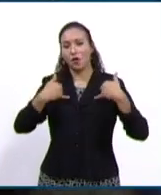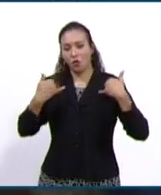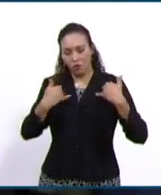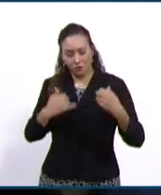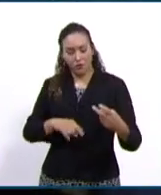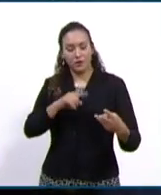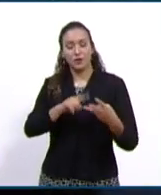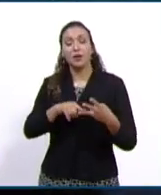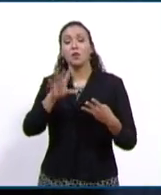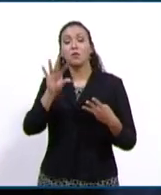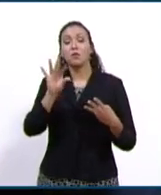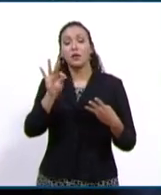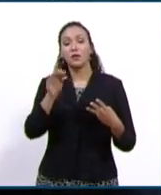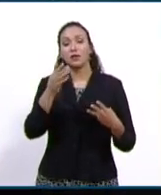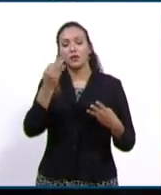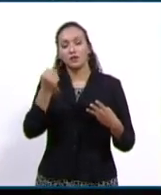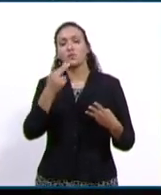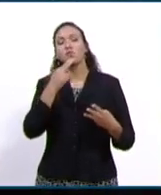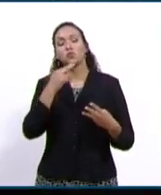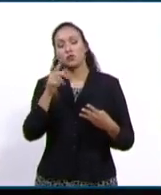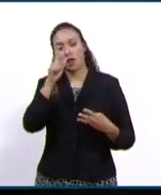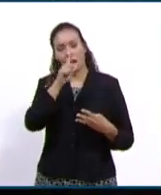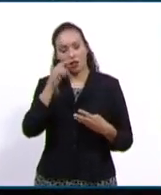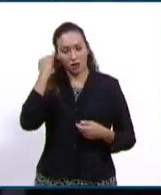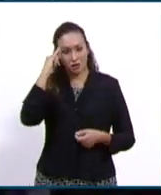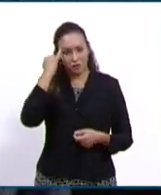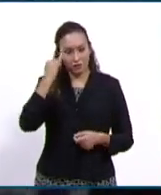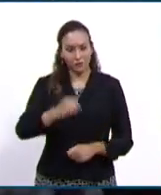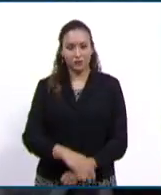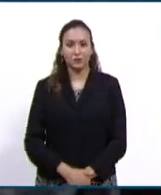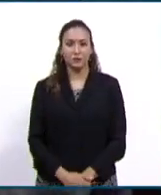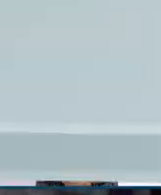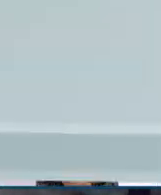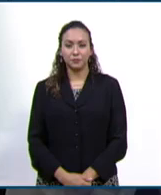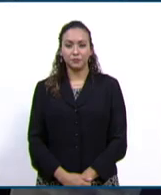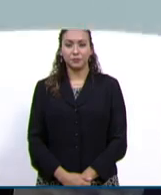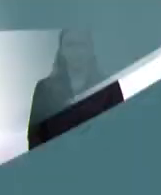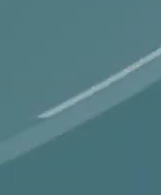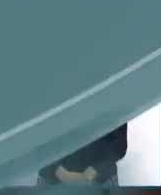y 49 hablan una lengua indígena.